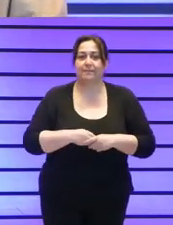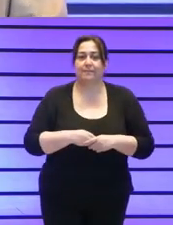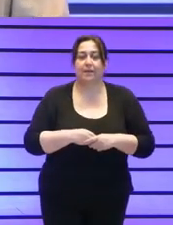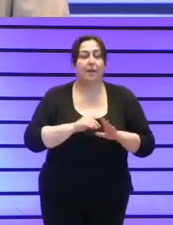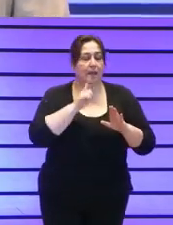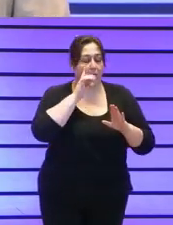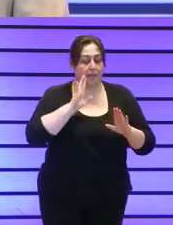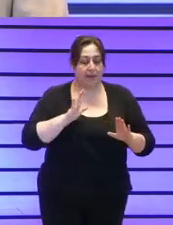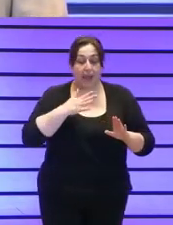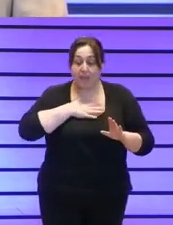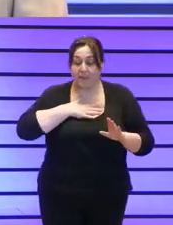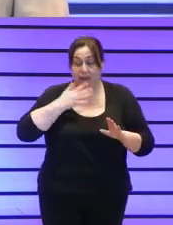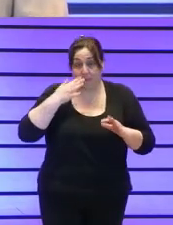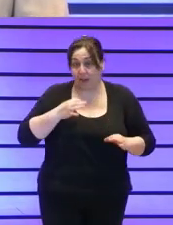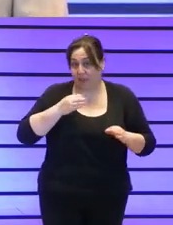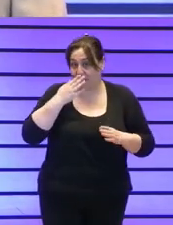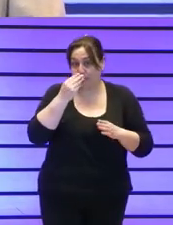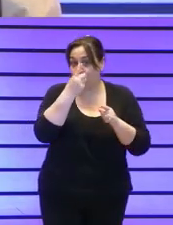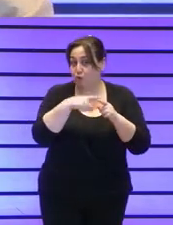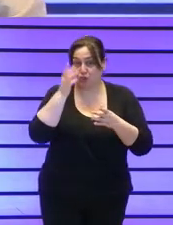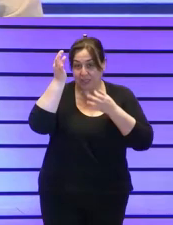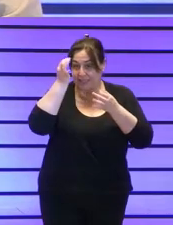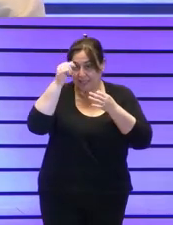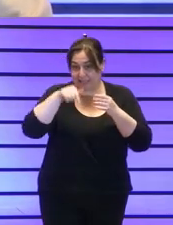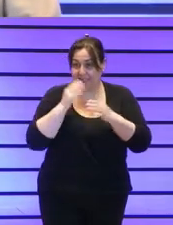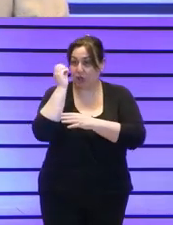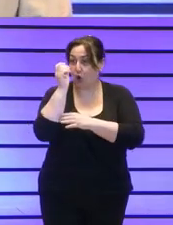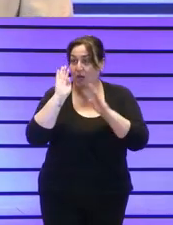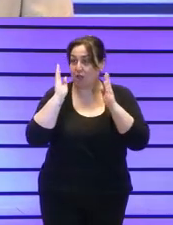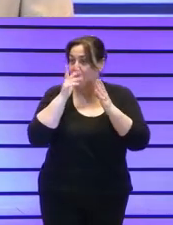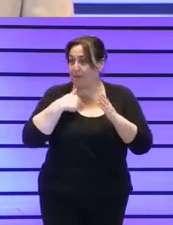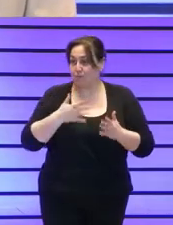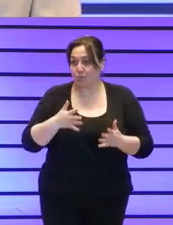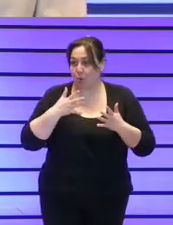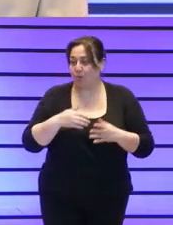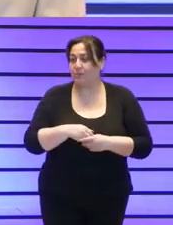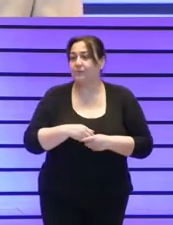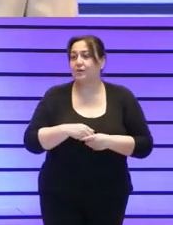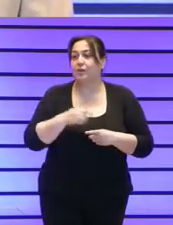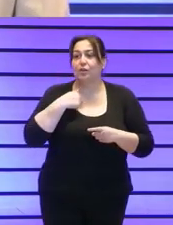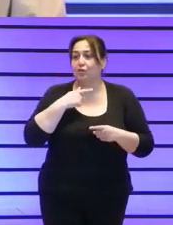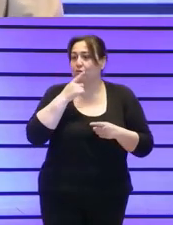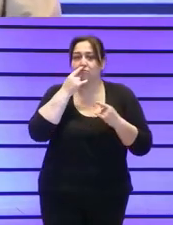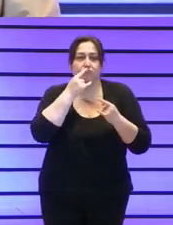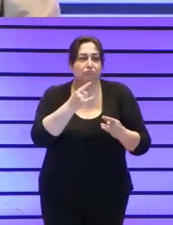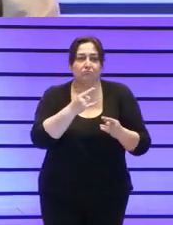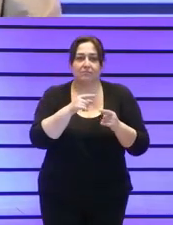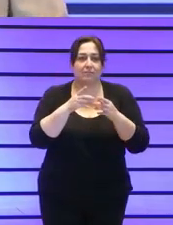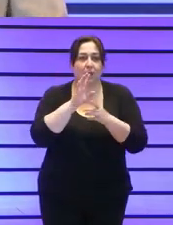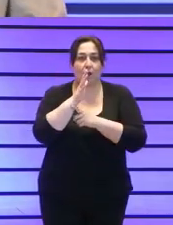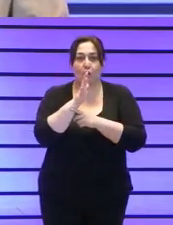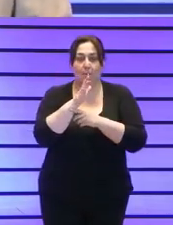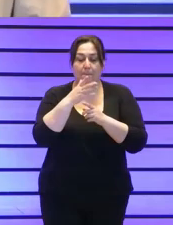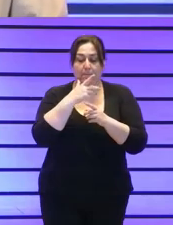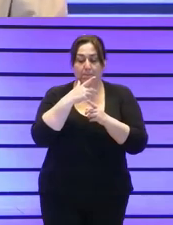a mí la verdad hay un montón de detalles de este congreso que me han encantado, ¿no? Estoy enganchada de los tréboles de